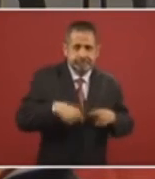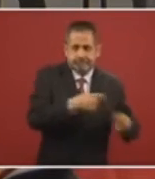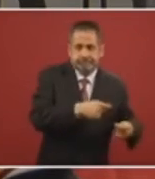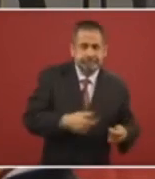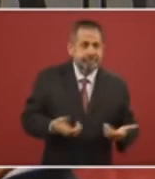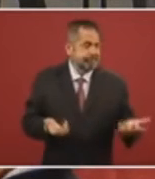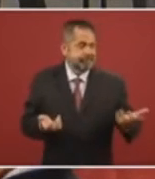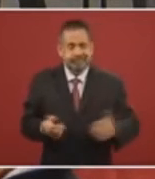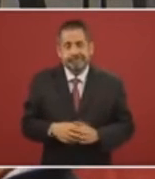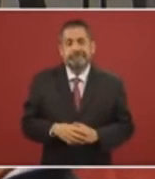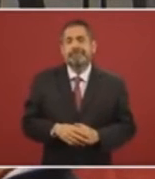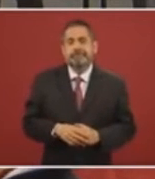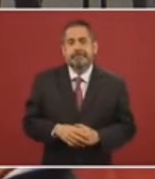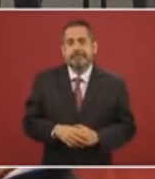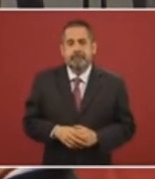Estaban